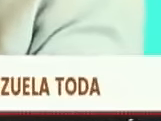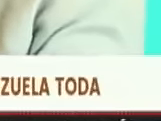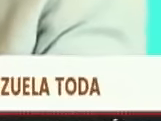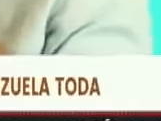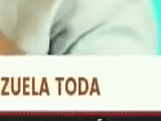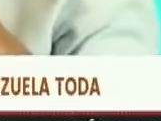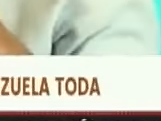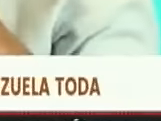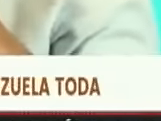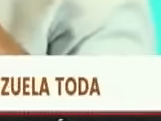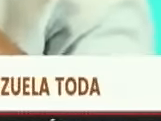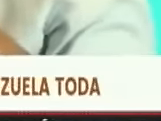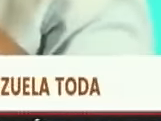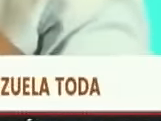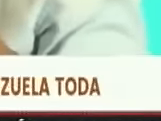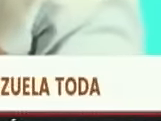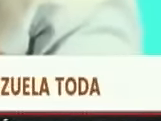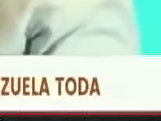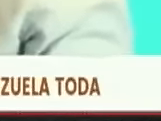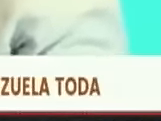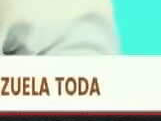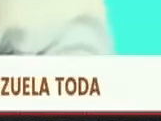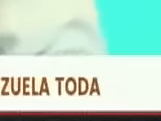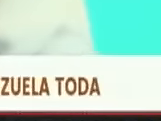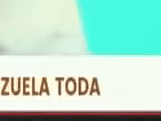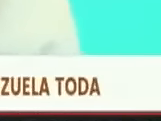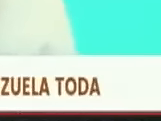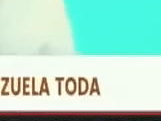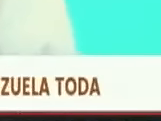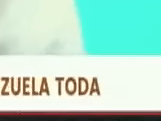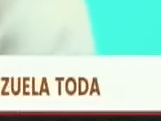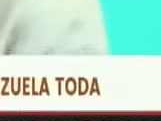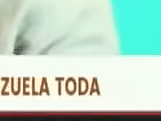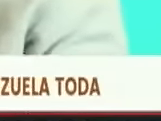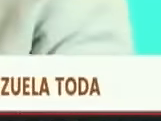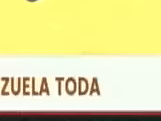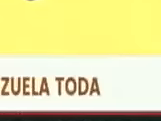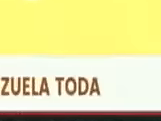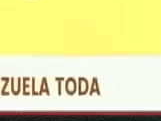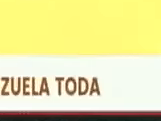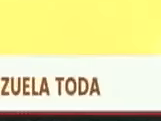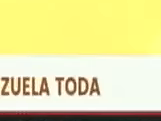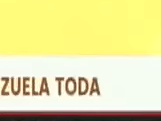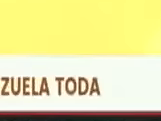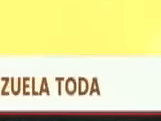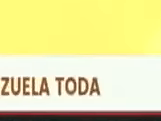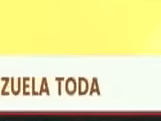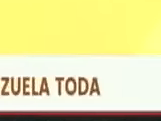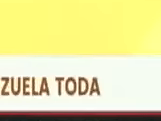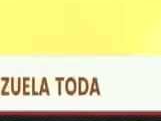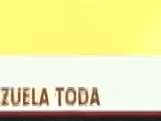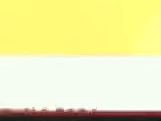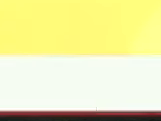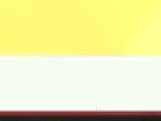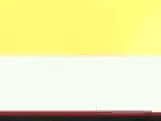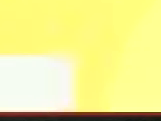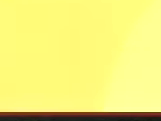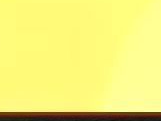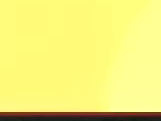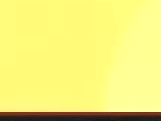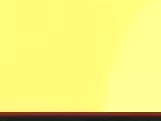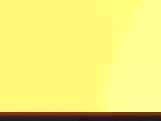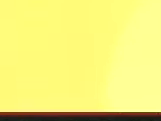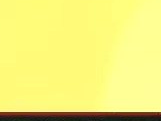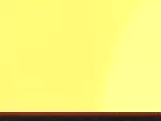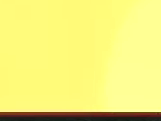trabajar juntas juntos en muchas cosas así que yo creo que es una gran oportunidad primero un mandato muy claro para las instituciones del estado respondiendo